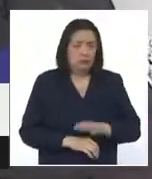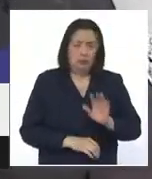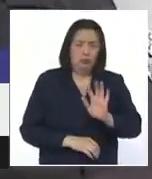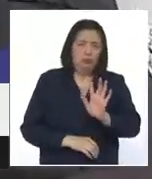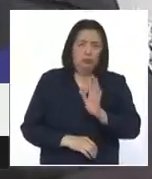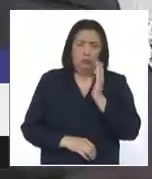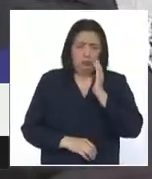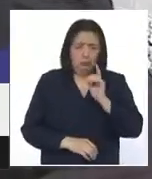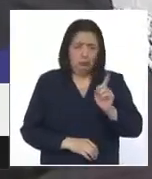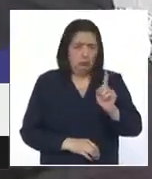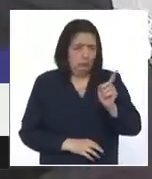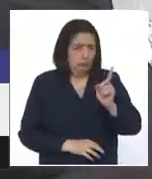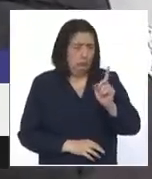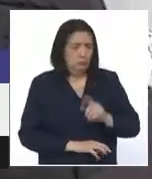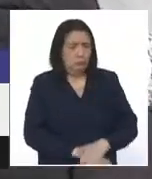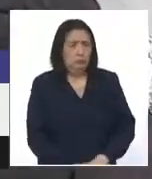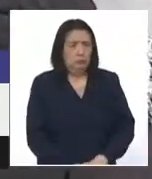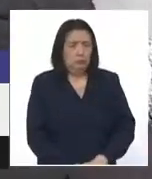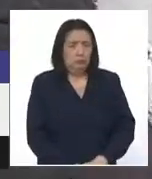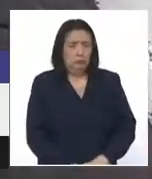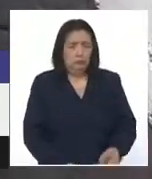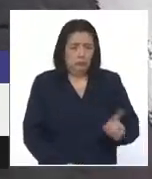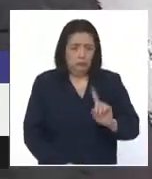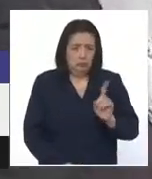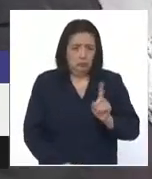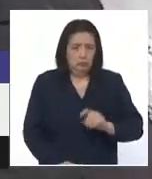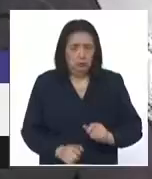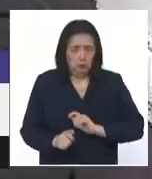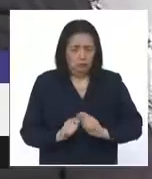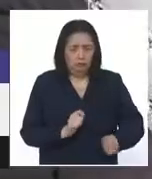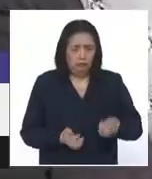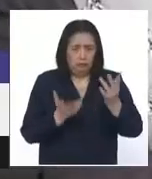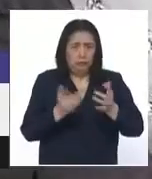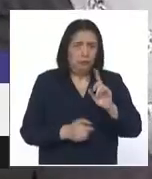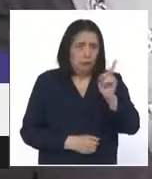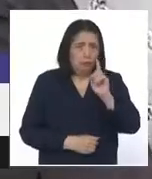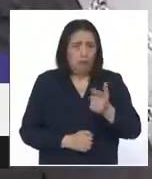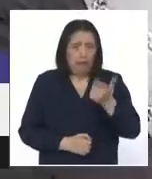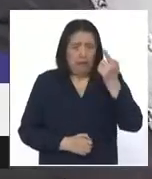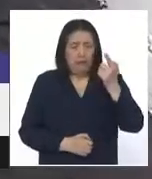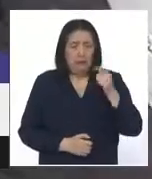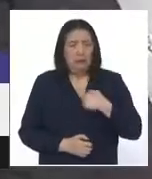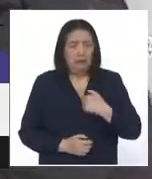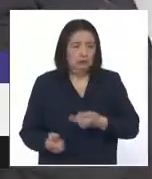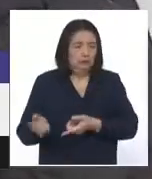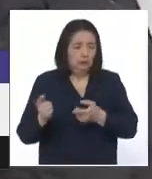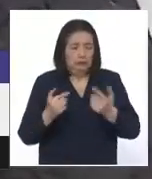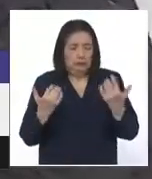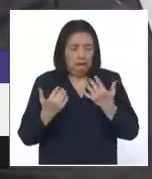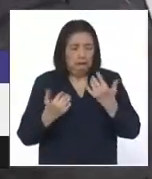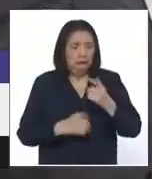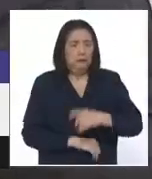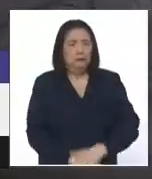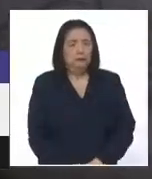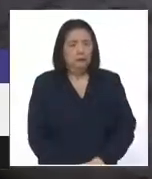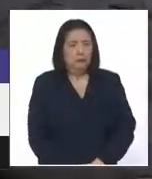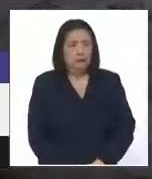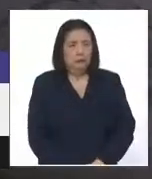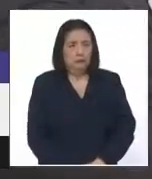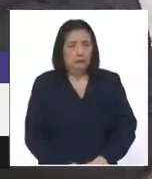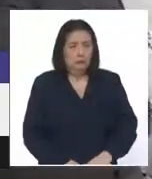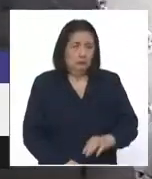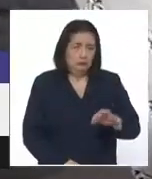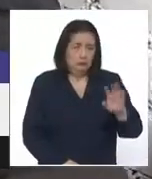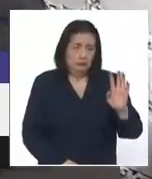no, mamá, no es cohete, mamá. Me dice, son balas. Y él viene asustado. Y dice, supongamente que